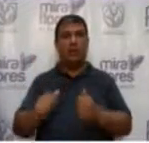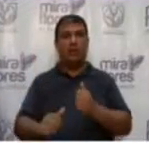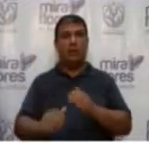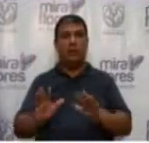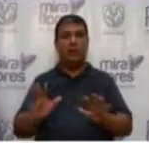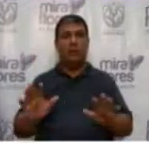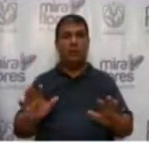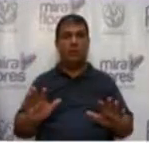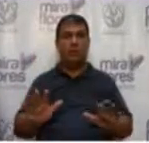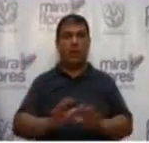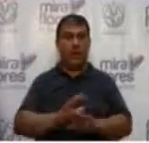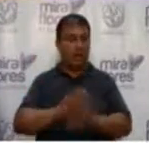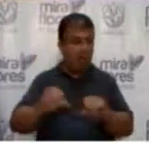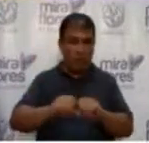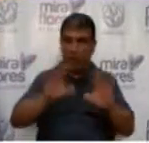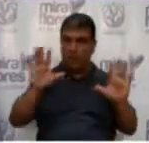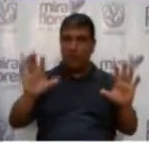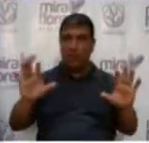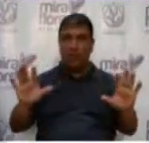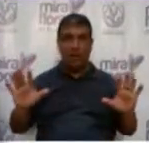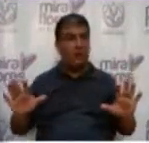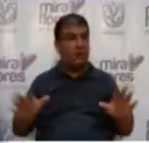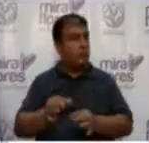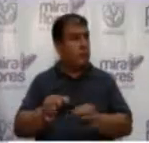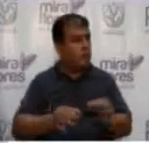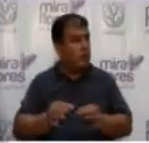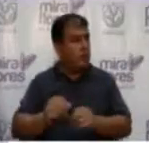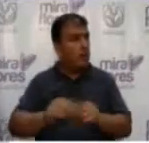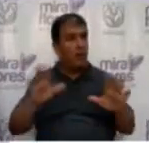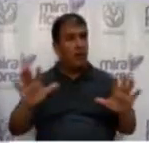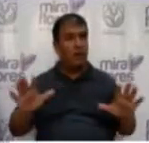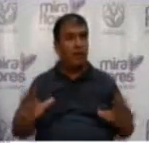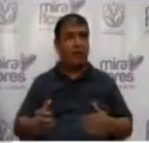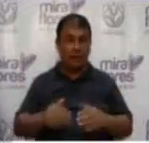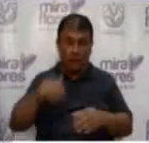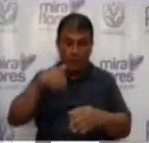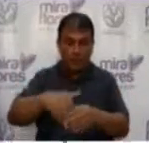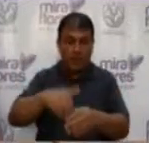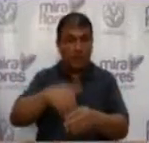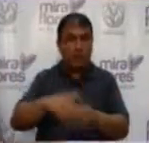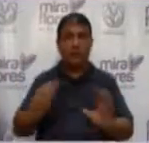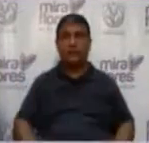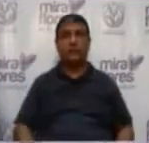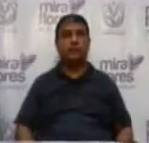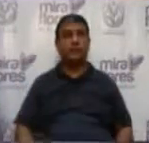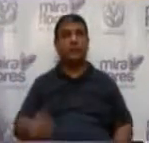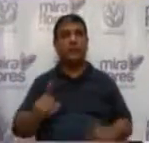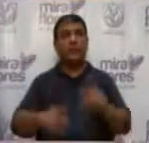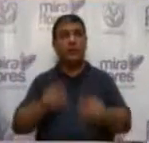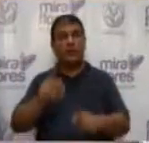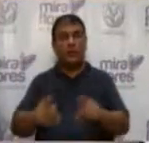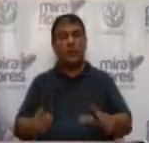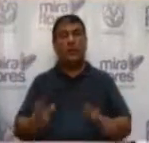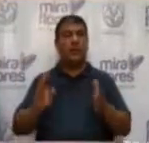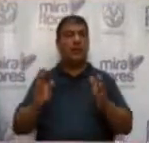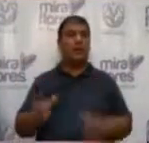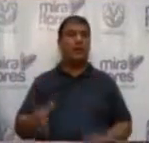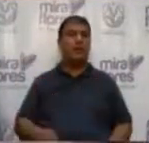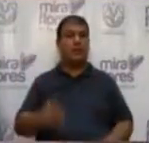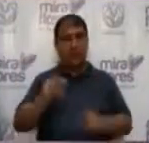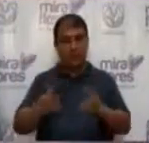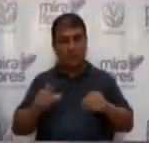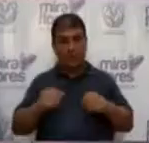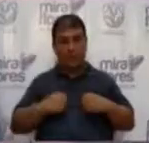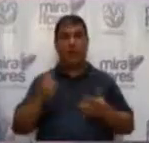alcalde, ¿verdad? Ha quedado aclarado, como lo he explicado, entonces procederemos a votar. Aquellos miembros del Consejo que estén a